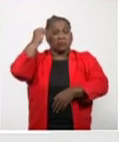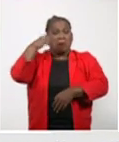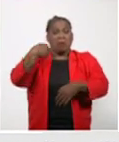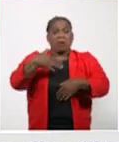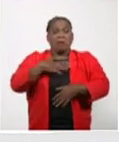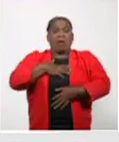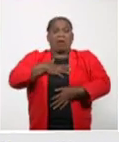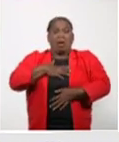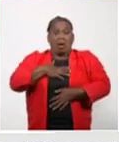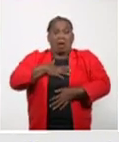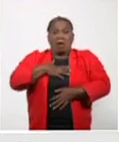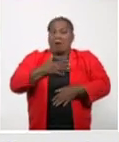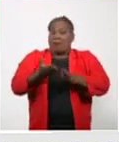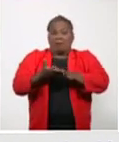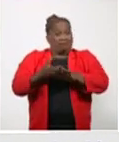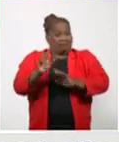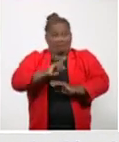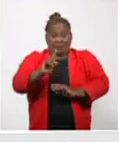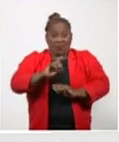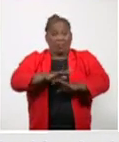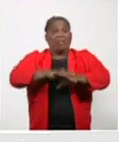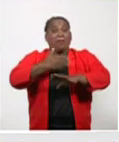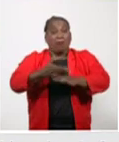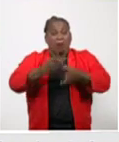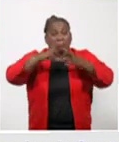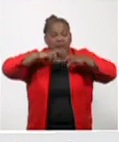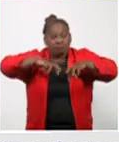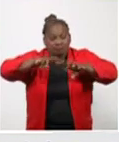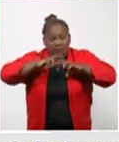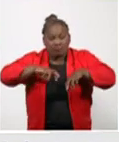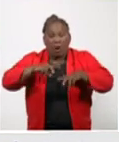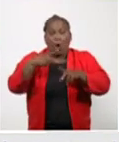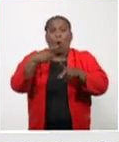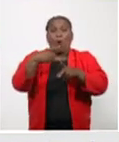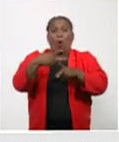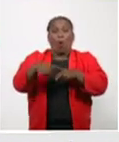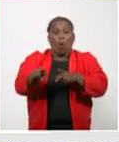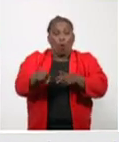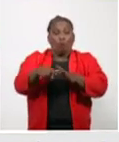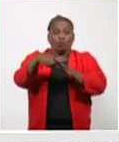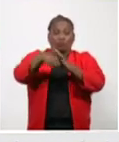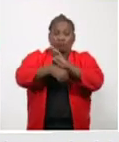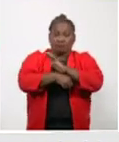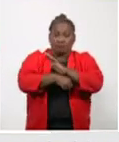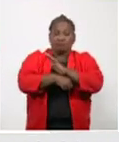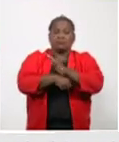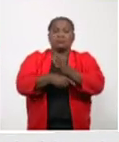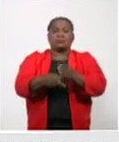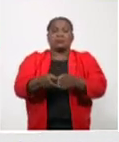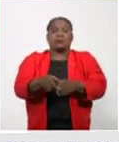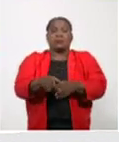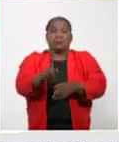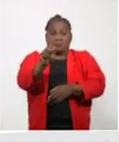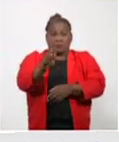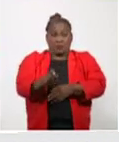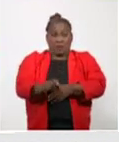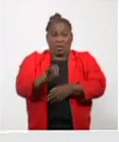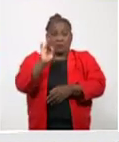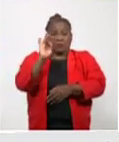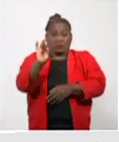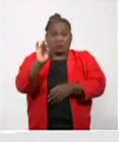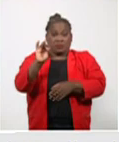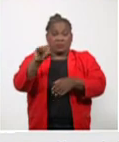más, pero después fuimos viendo que hay otros síntomas más. Este paciente estuvo 7 días